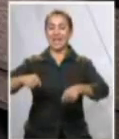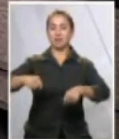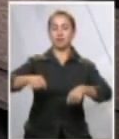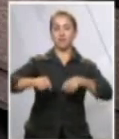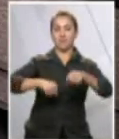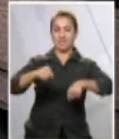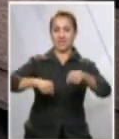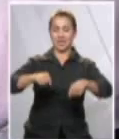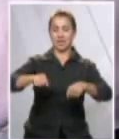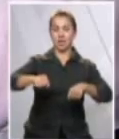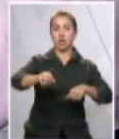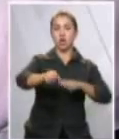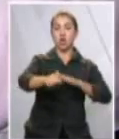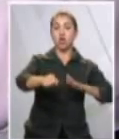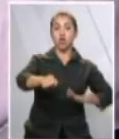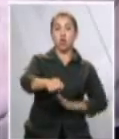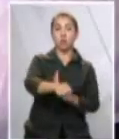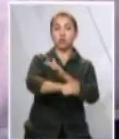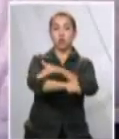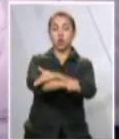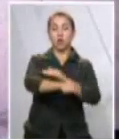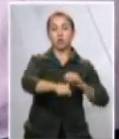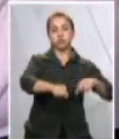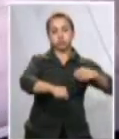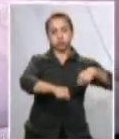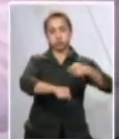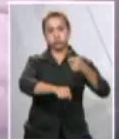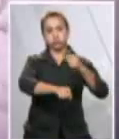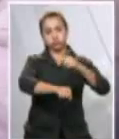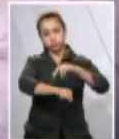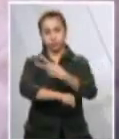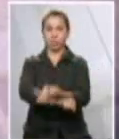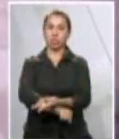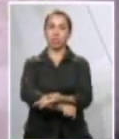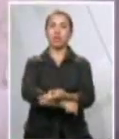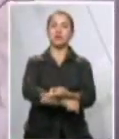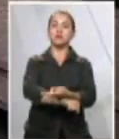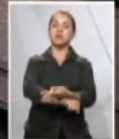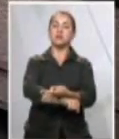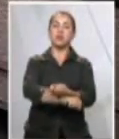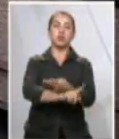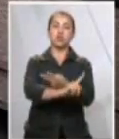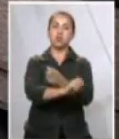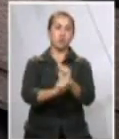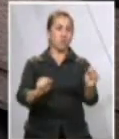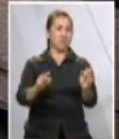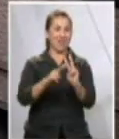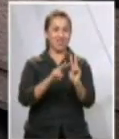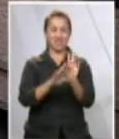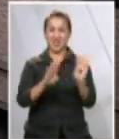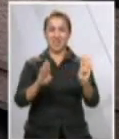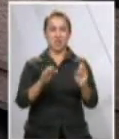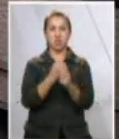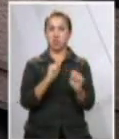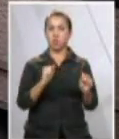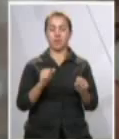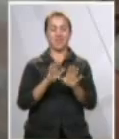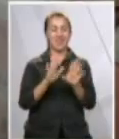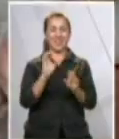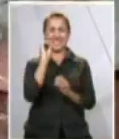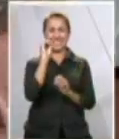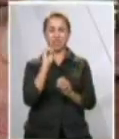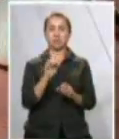y se cayó. Fue muy grave el accidente, quedó así. Él no puede hacer nada, no puede mover su cuerpo,